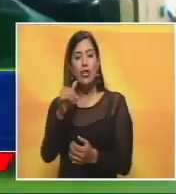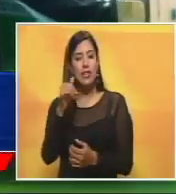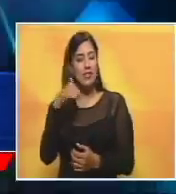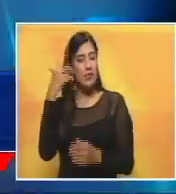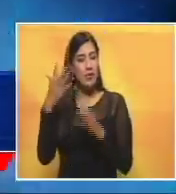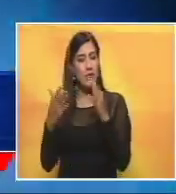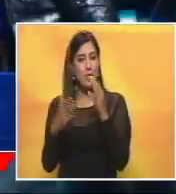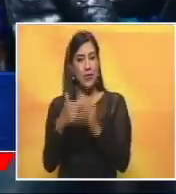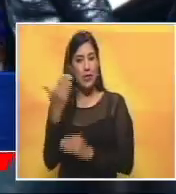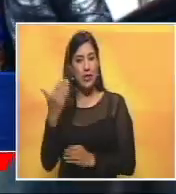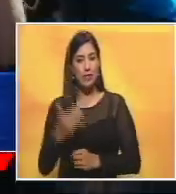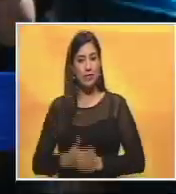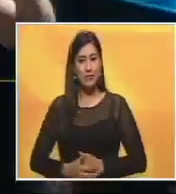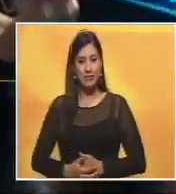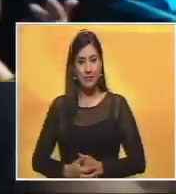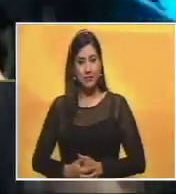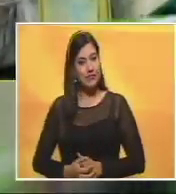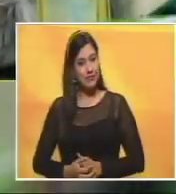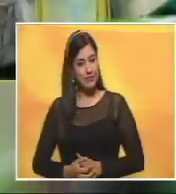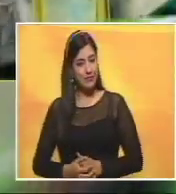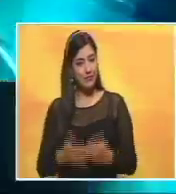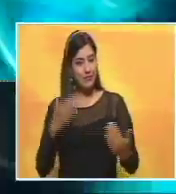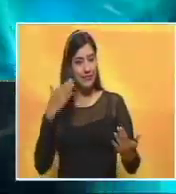del entretenimiento.